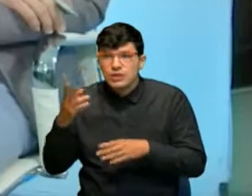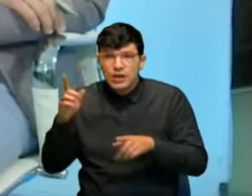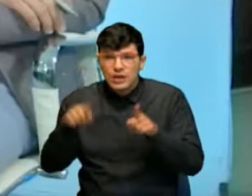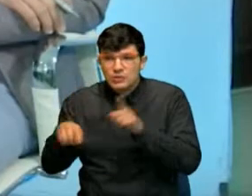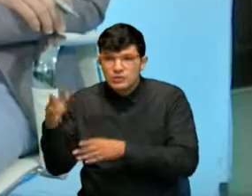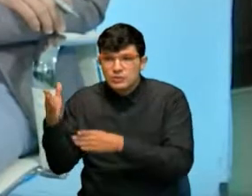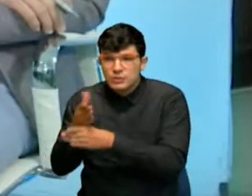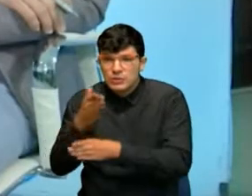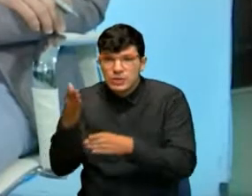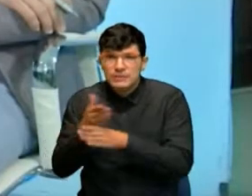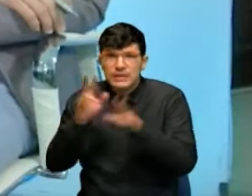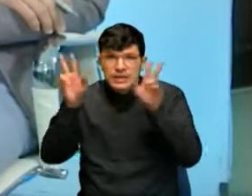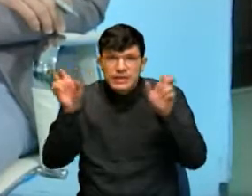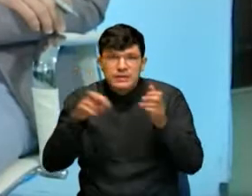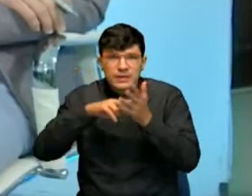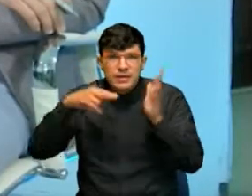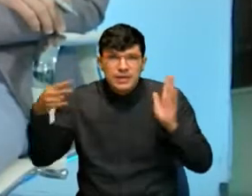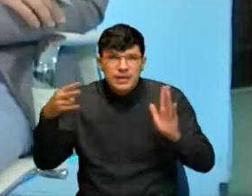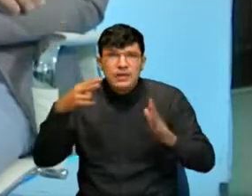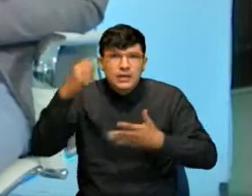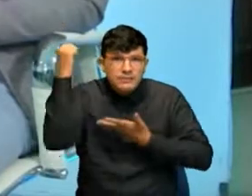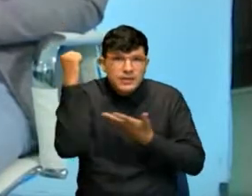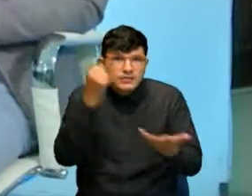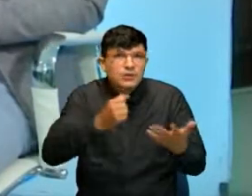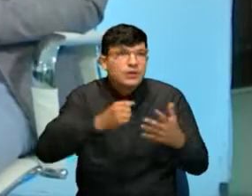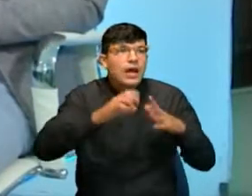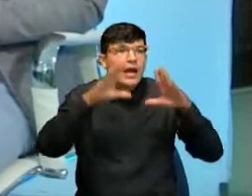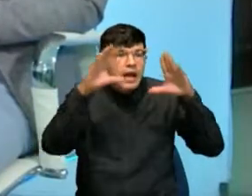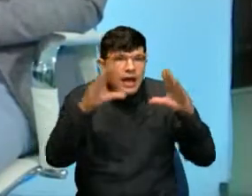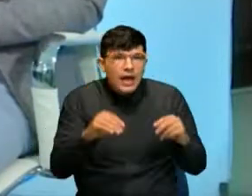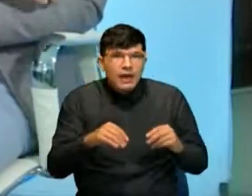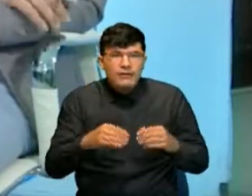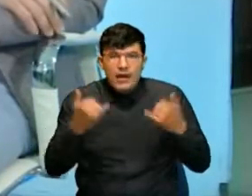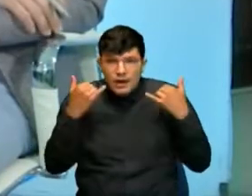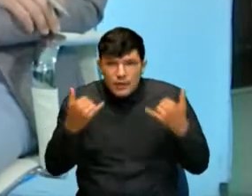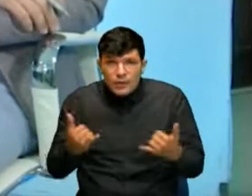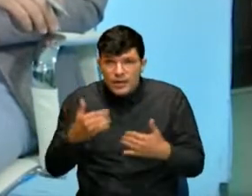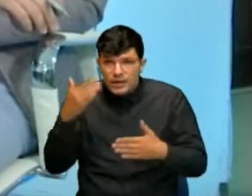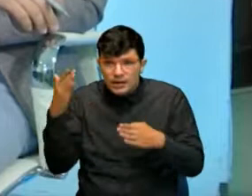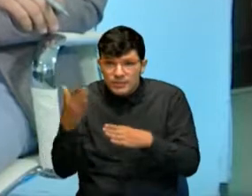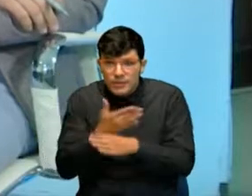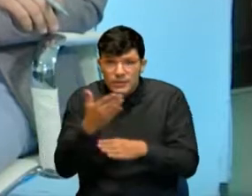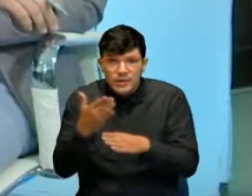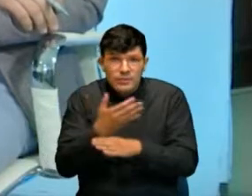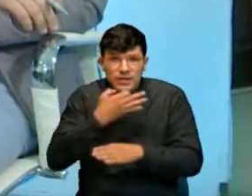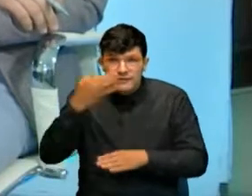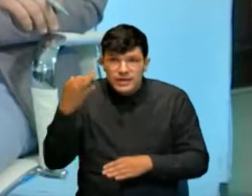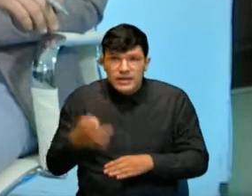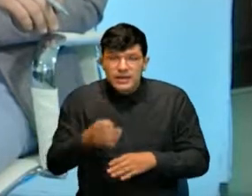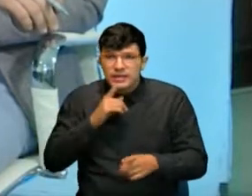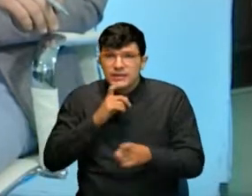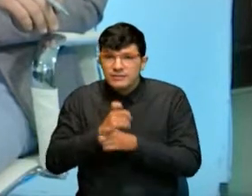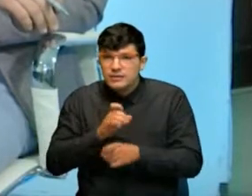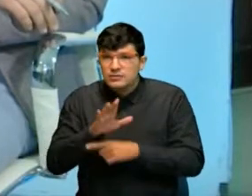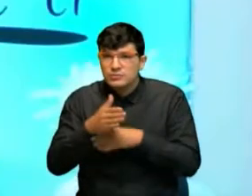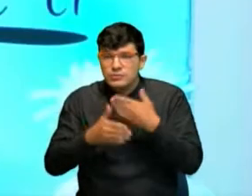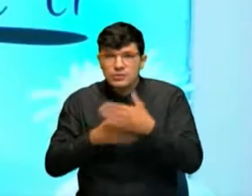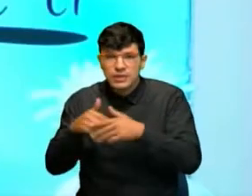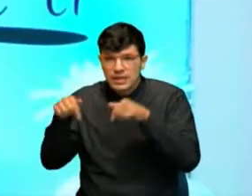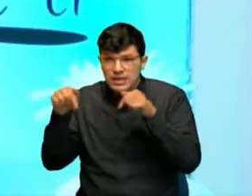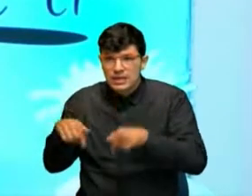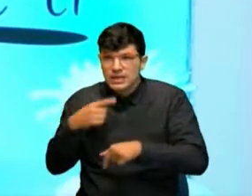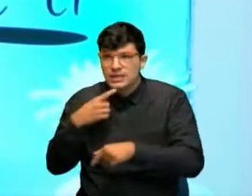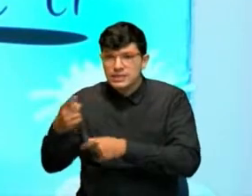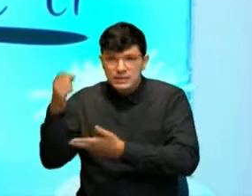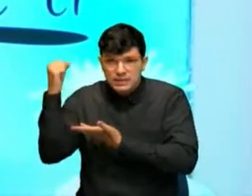tecnología. La inversión estaba cayendo, se estaba desacelerando y el efecto real y muy concreto en la explicación de que la inversión